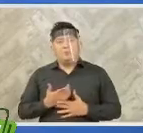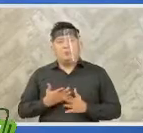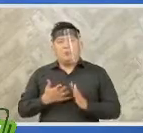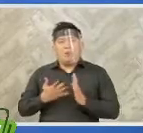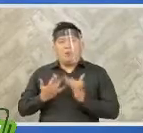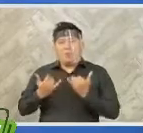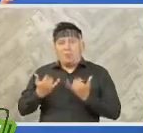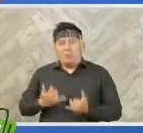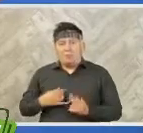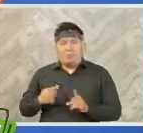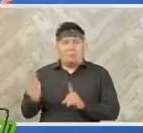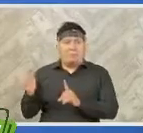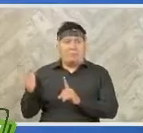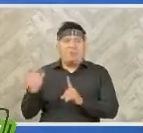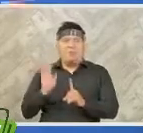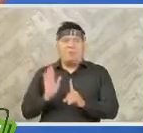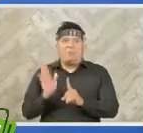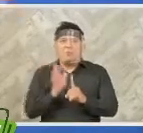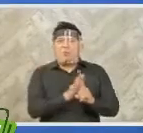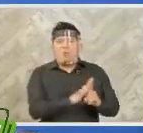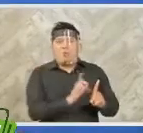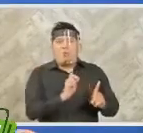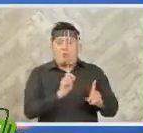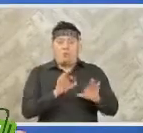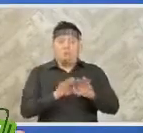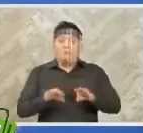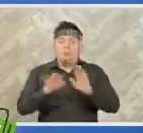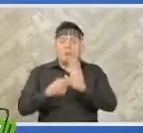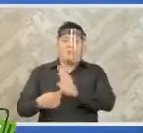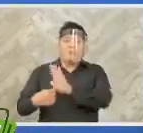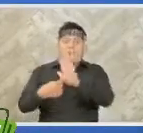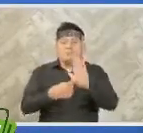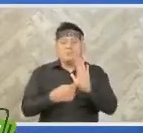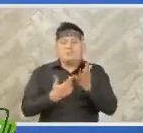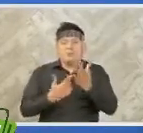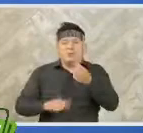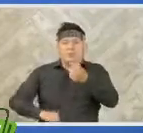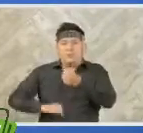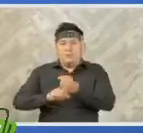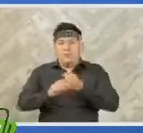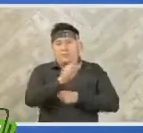este espacio para conectar esa conversación en torno al apoyo a todos